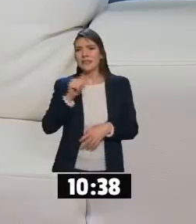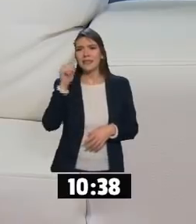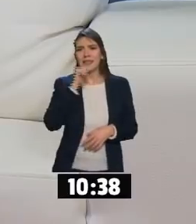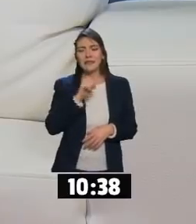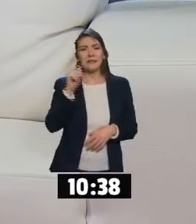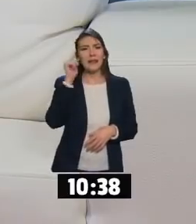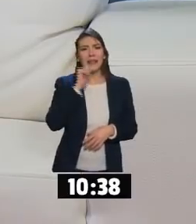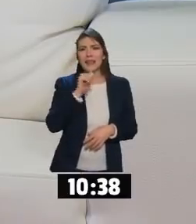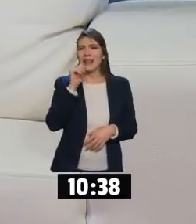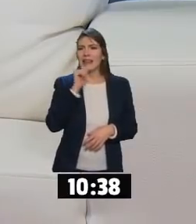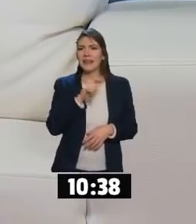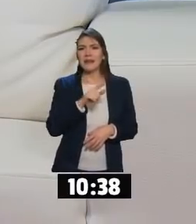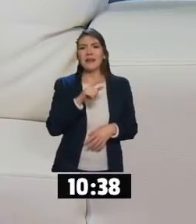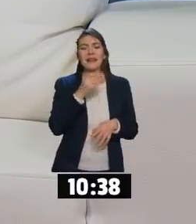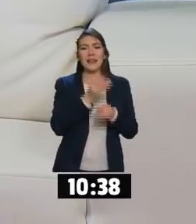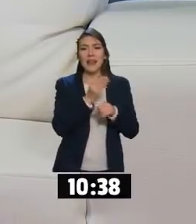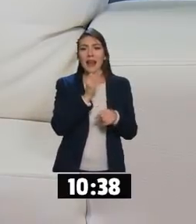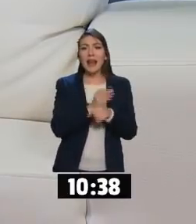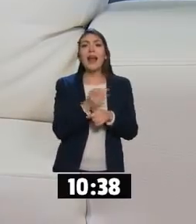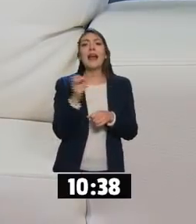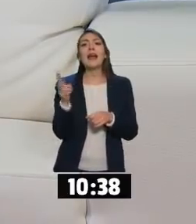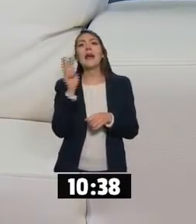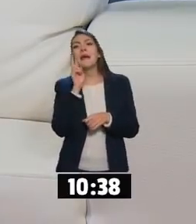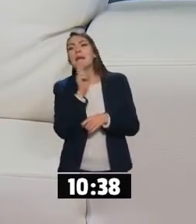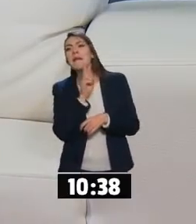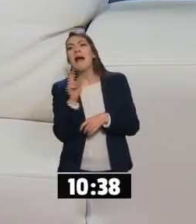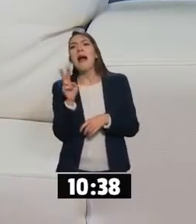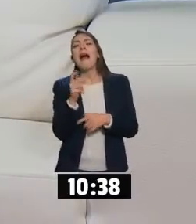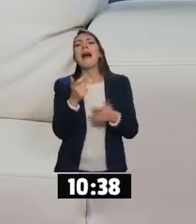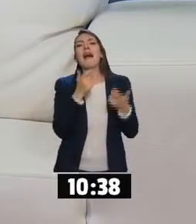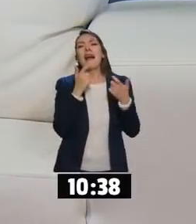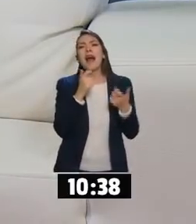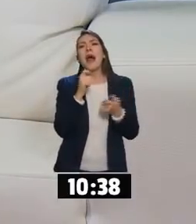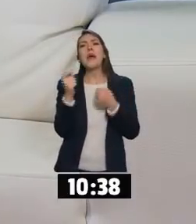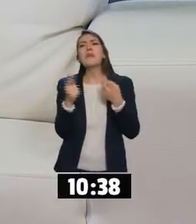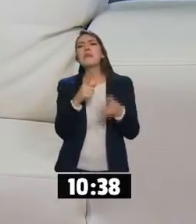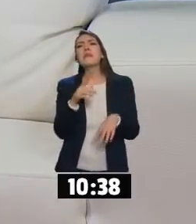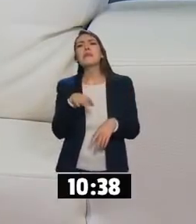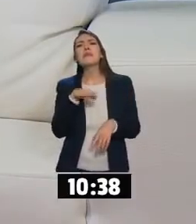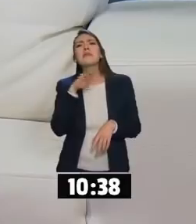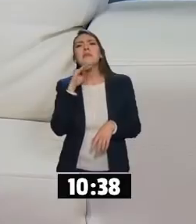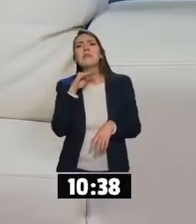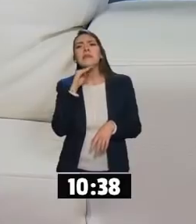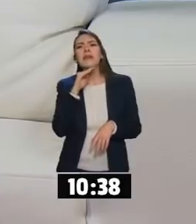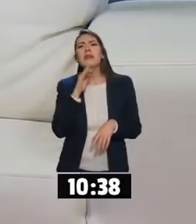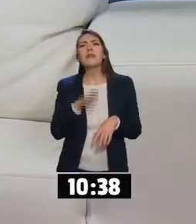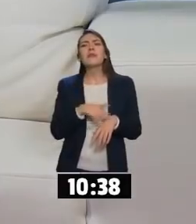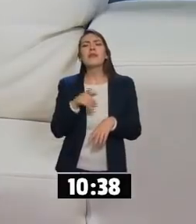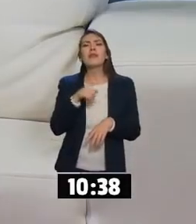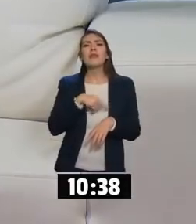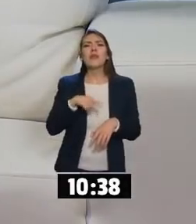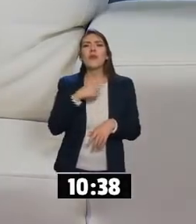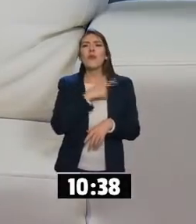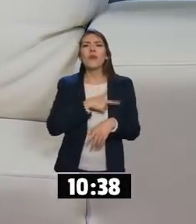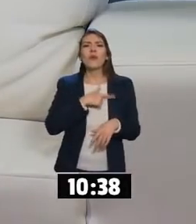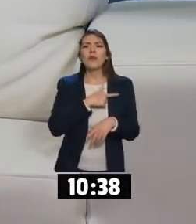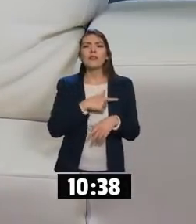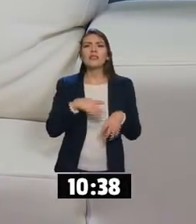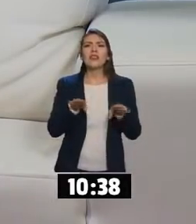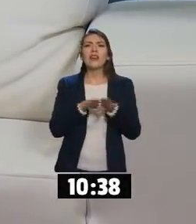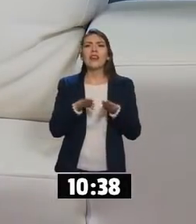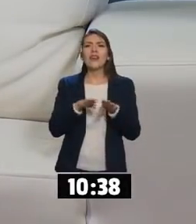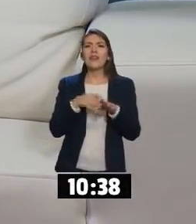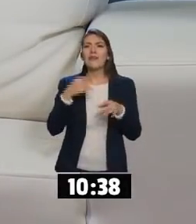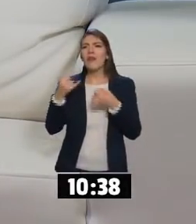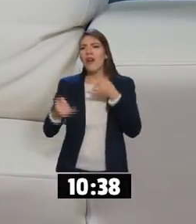claro que el público se da cuenta. Y hay otros que no, que pasan desapercibidos porque nos gusta mucho jugar y meter el accidente en la Oye,